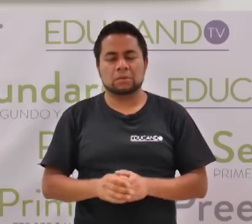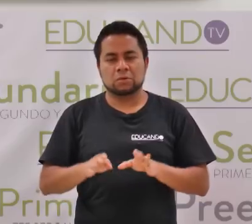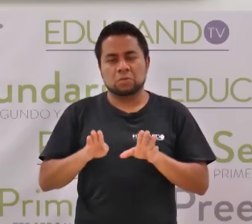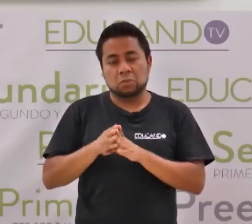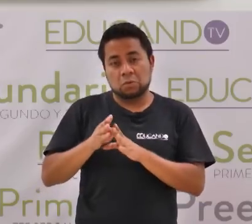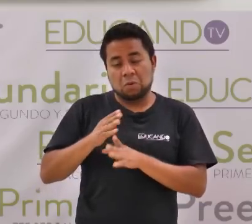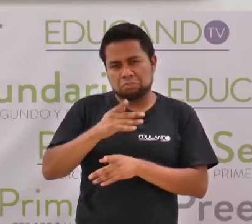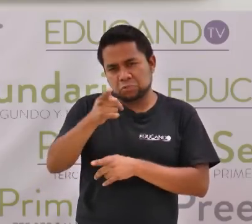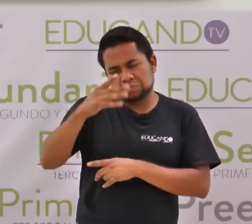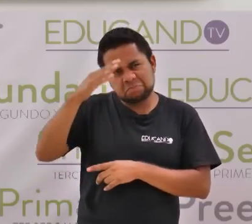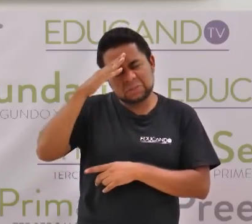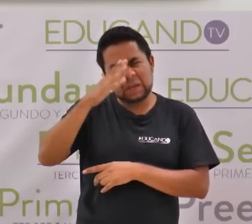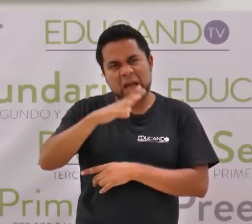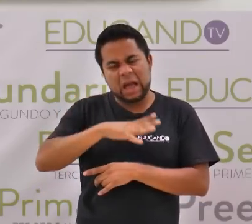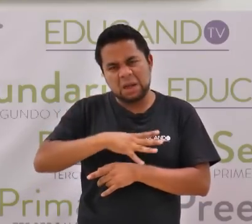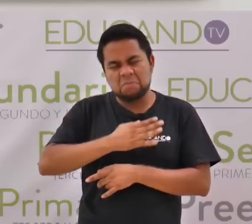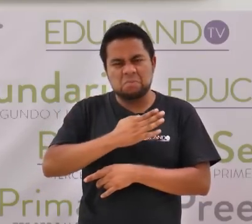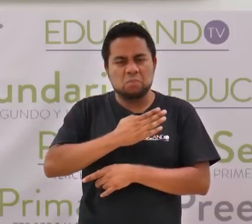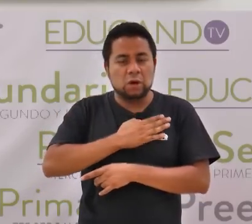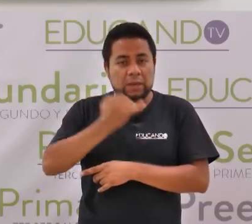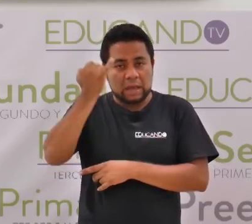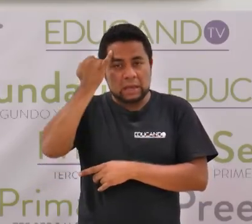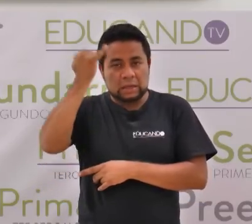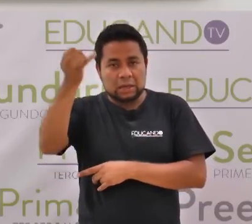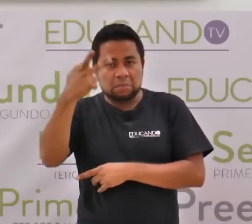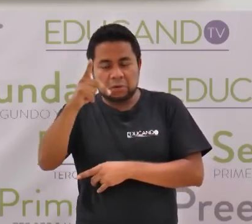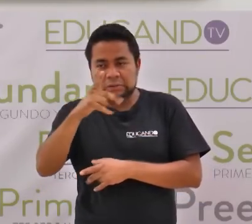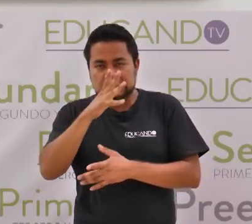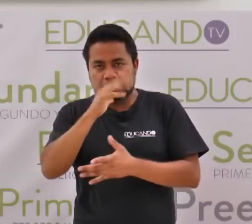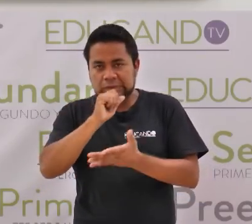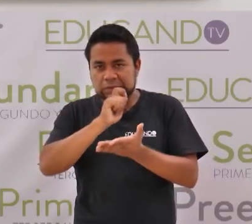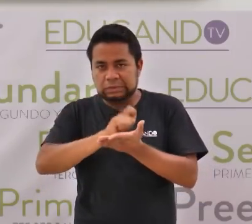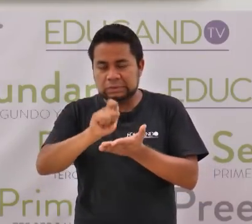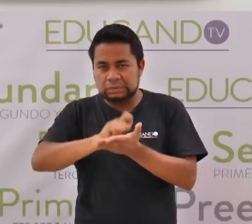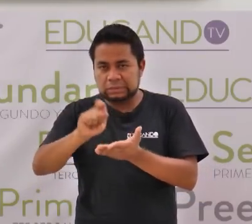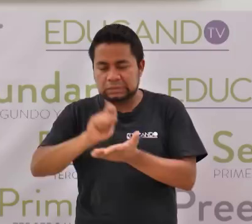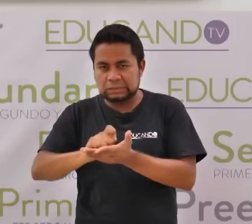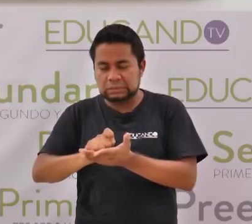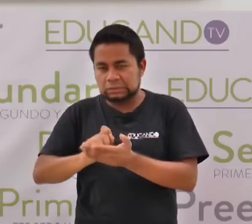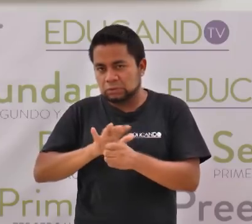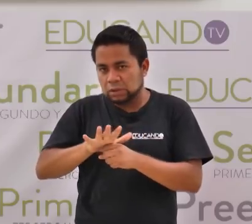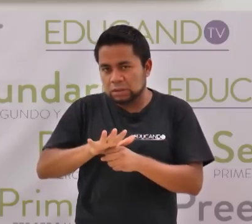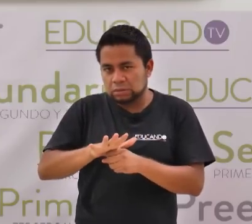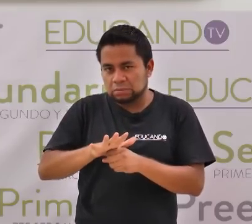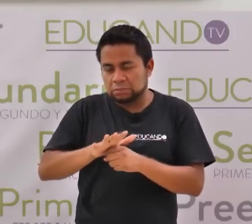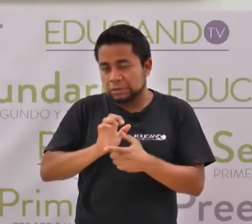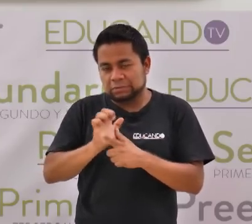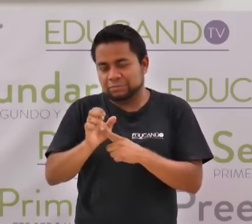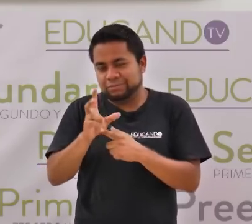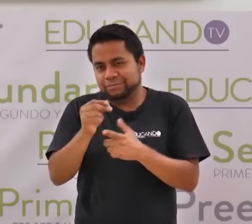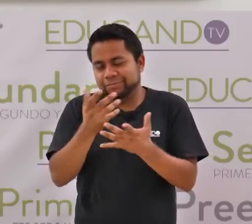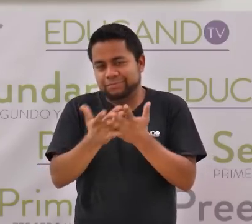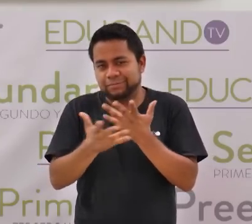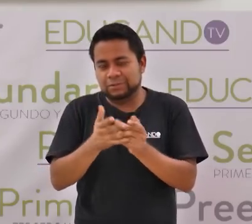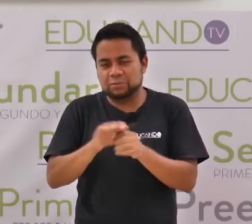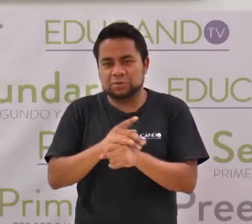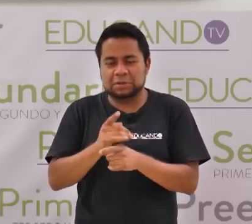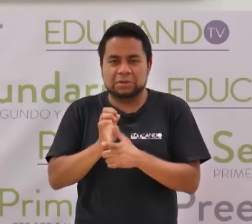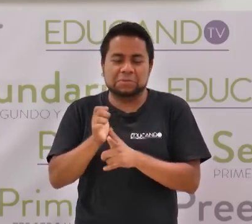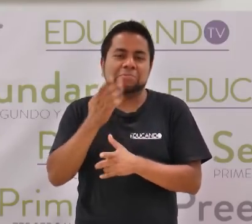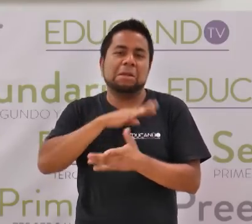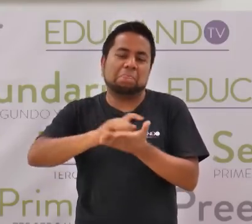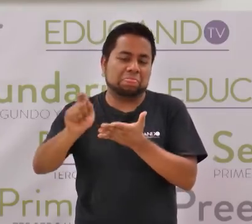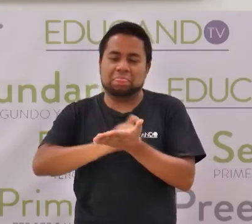una buena idea, pero que simplemente no puedes escribir? Pues entonces no lo hagas, porque entonces va a salir